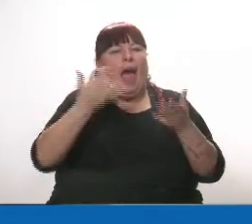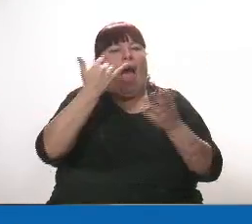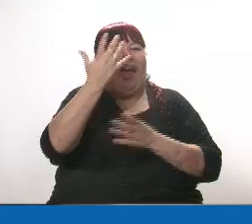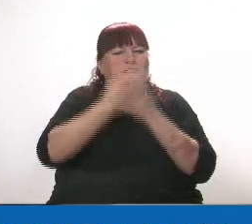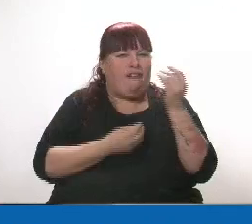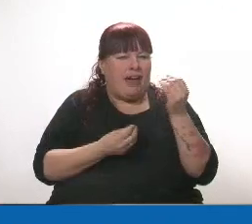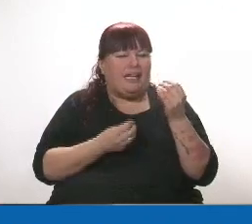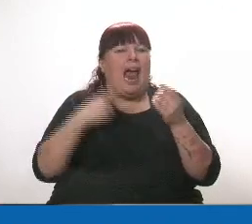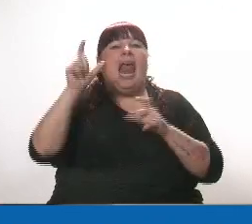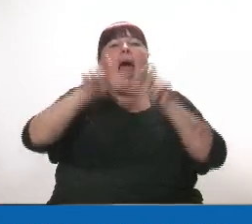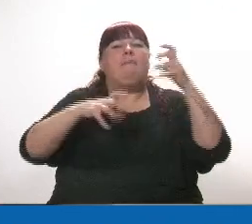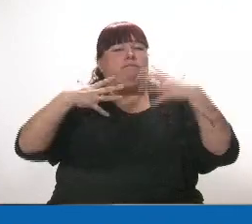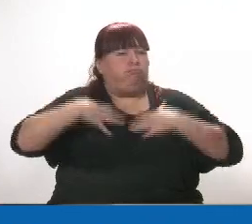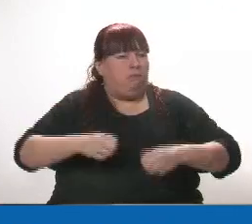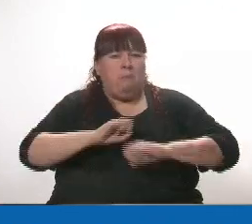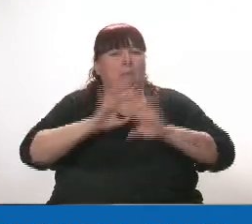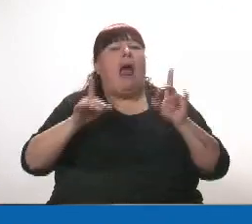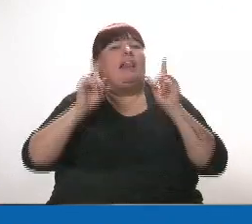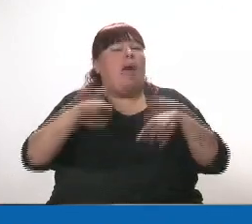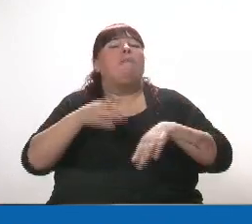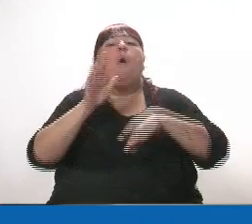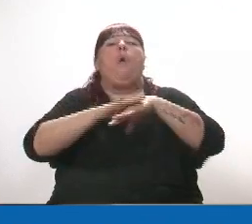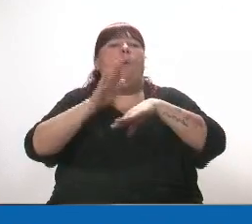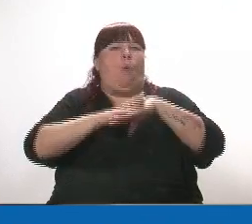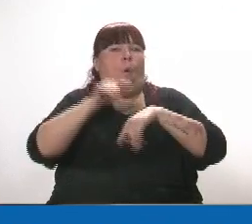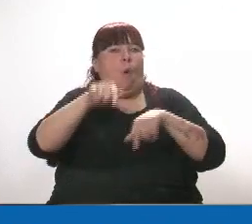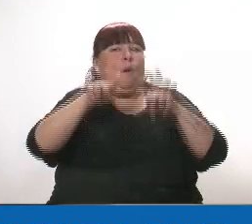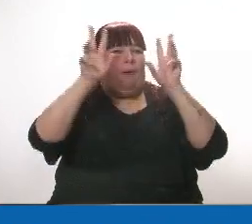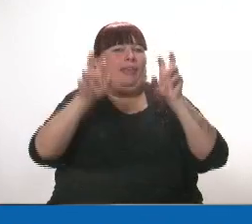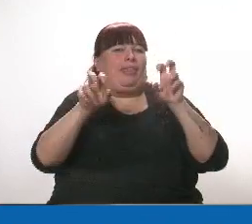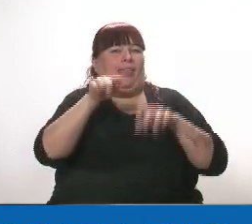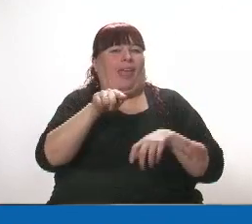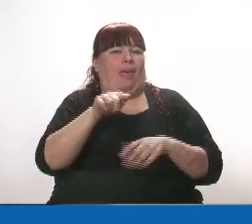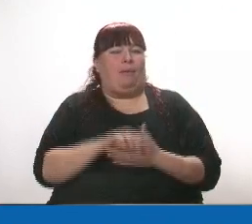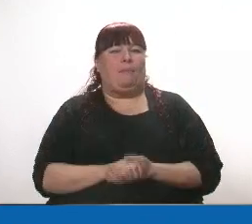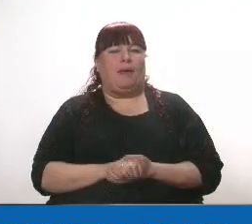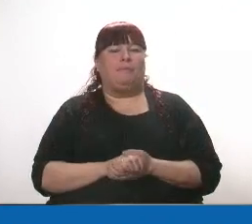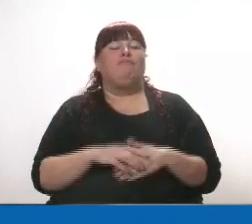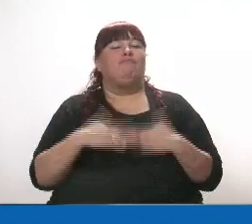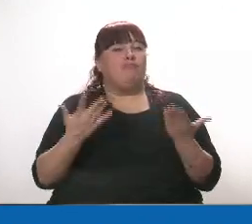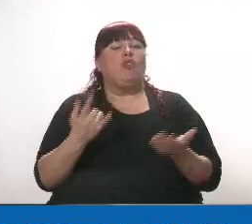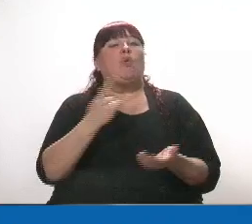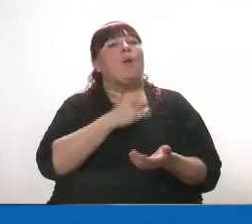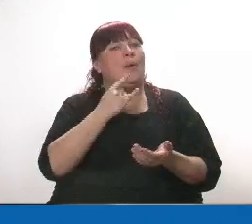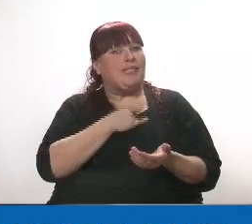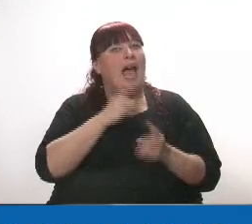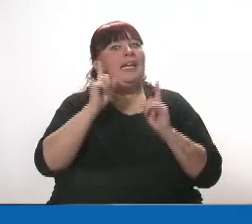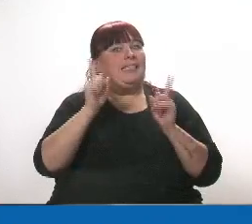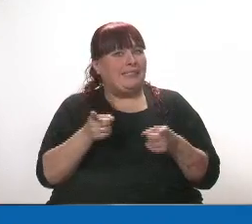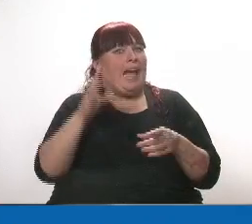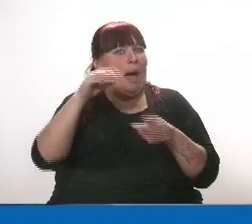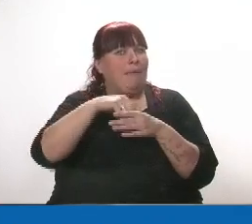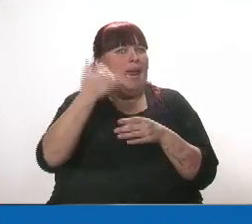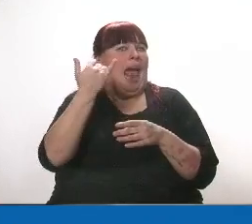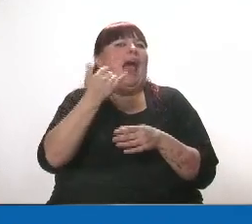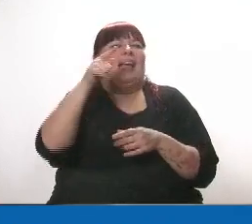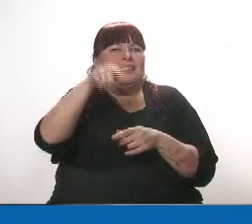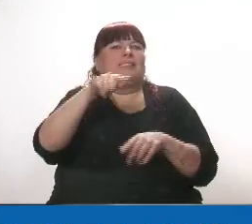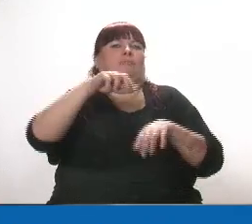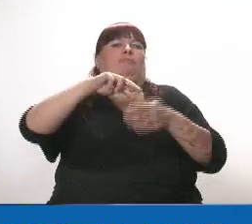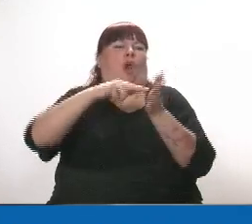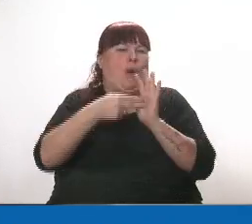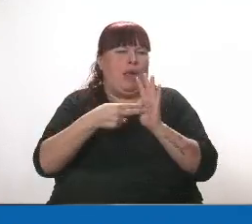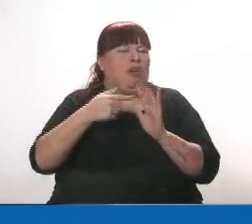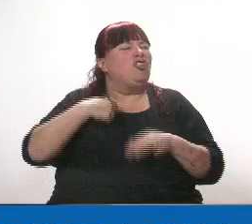frustración de la gente tamb tiene que ver con estos temas entonces las universidades también son parte del problema y estoy